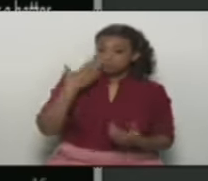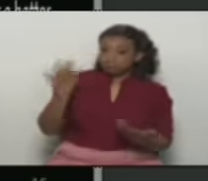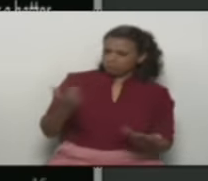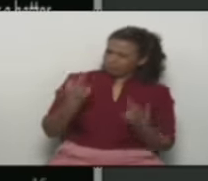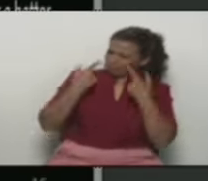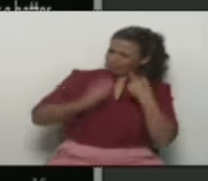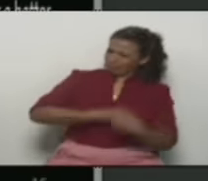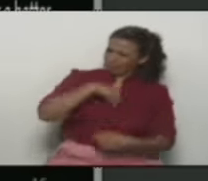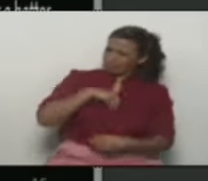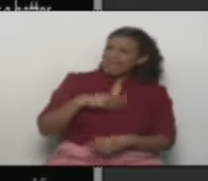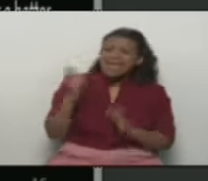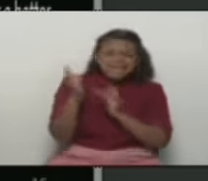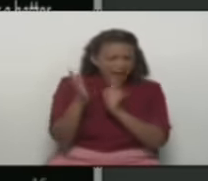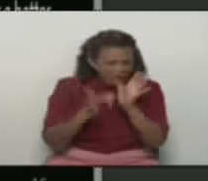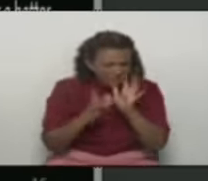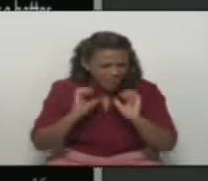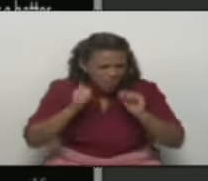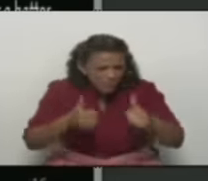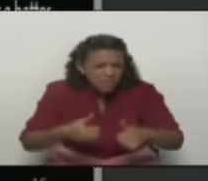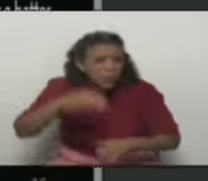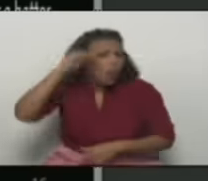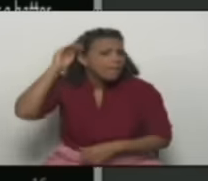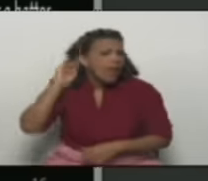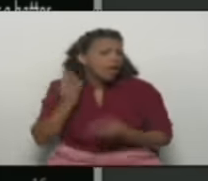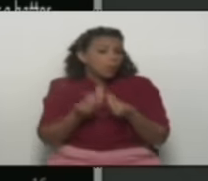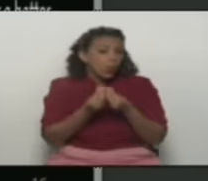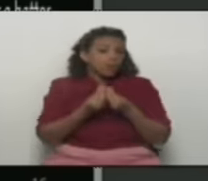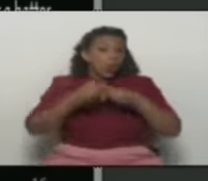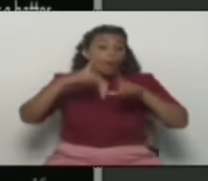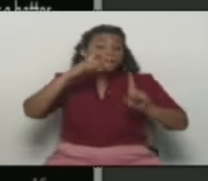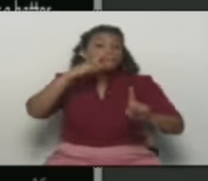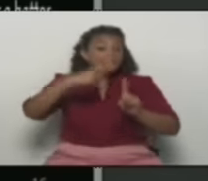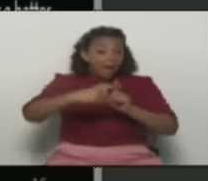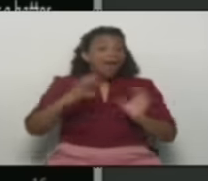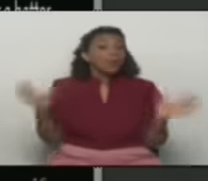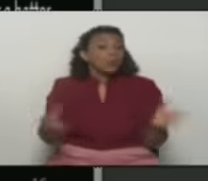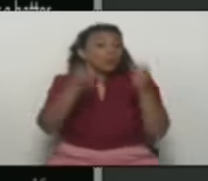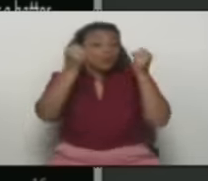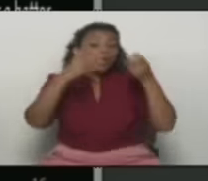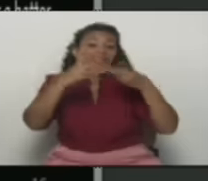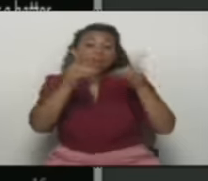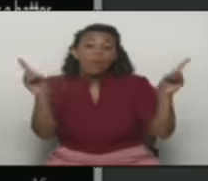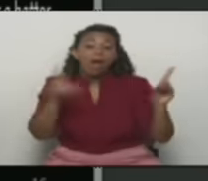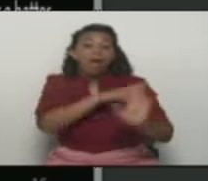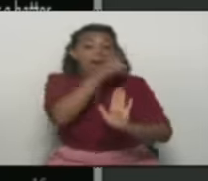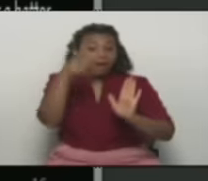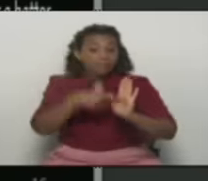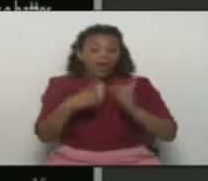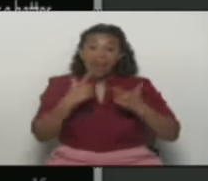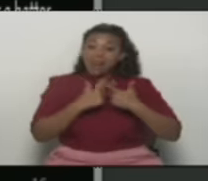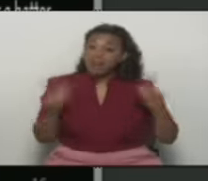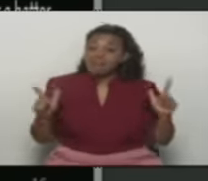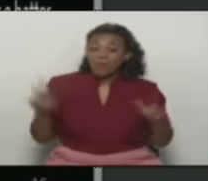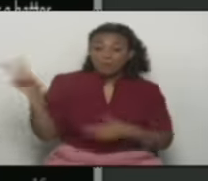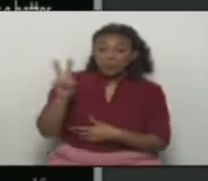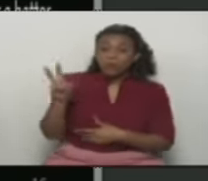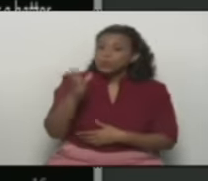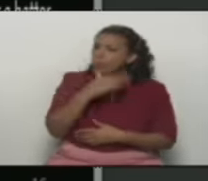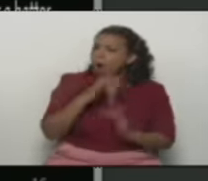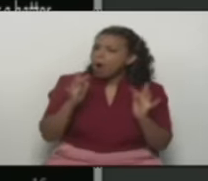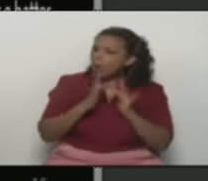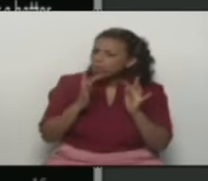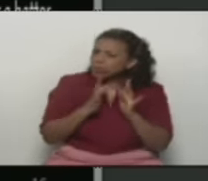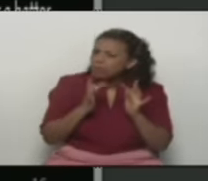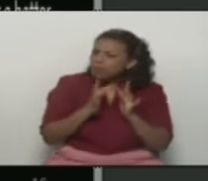en abril ya Elon Musk con María Corina haciendo un pacto donde ellos van a rescatar la democracia en Venezuela. Pero lo que no había conectado era el problema